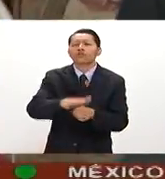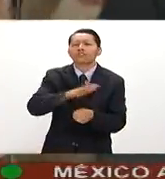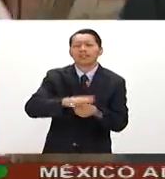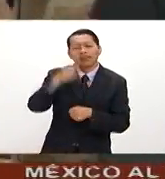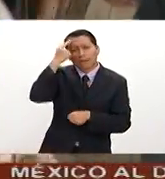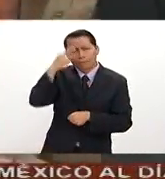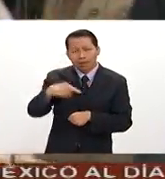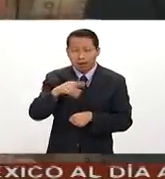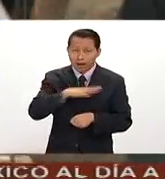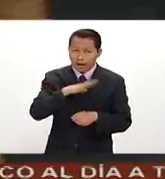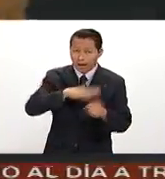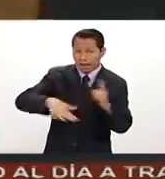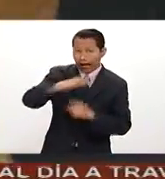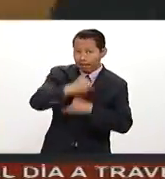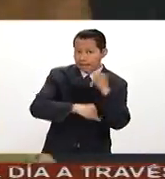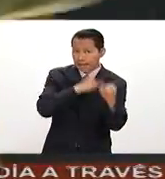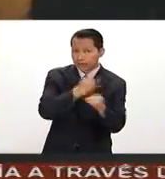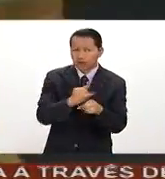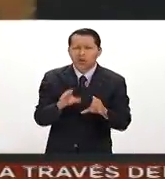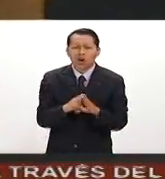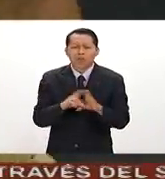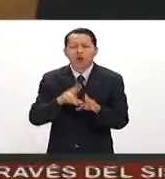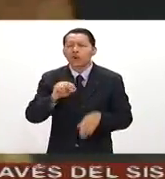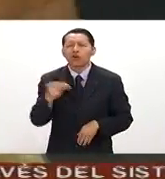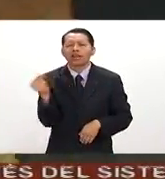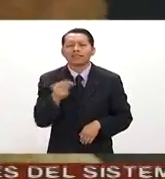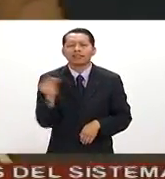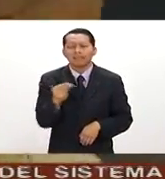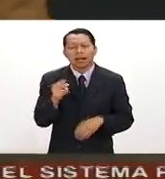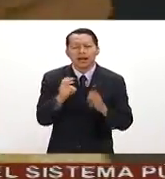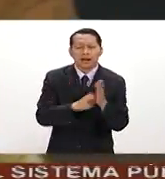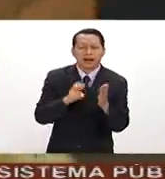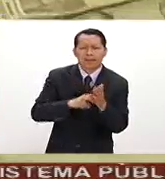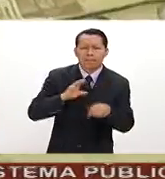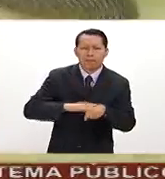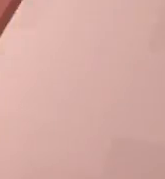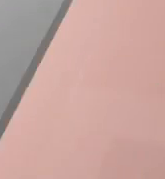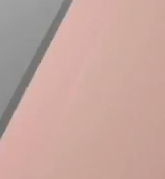al entorno internacional, por lo que no será necesario realizar un ajuste mayor.